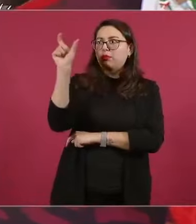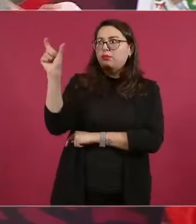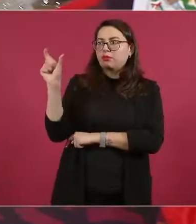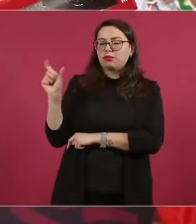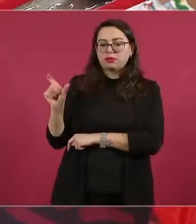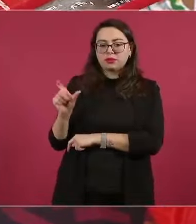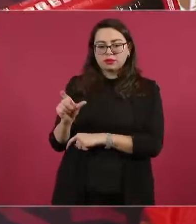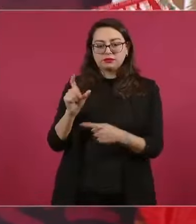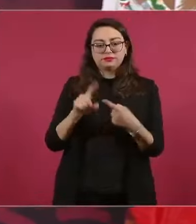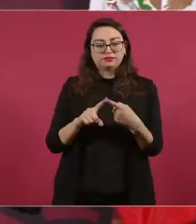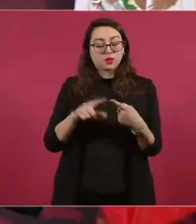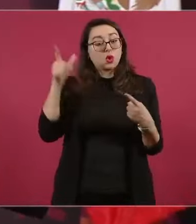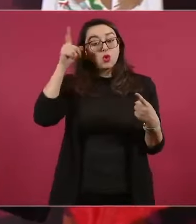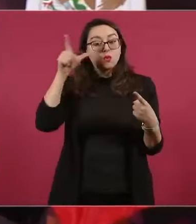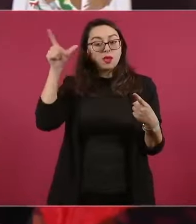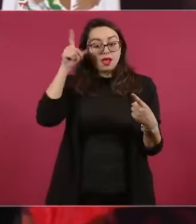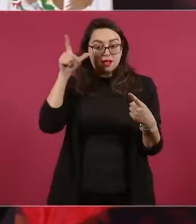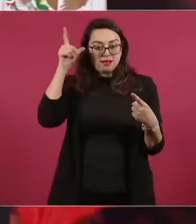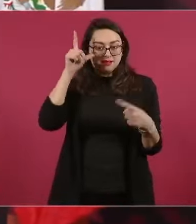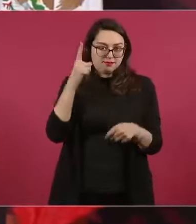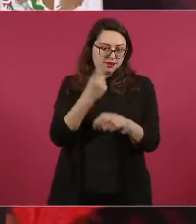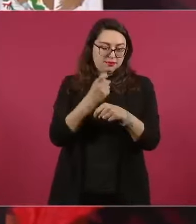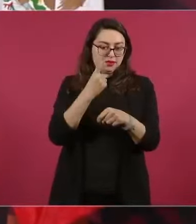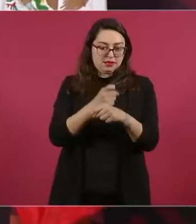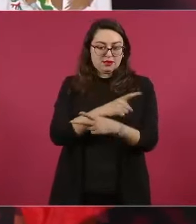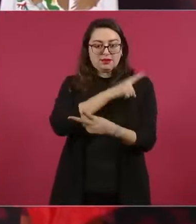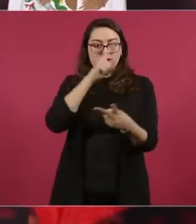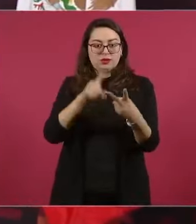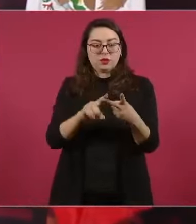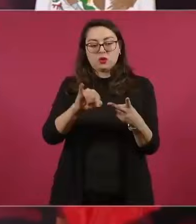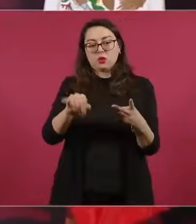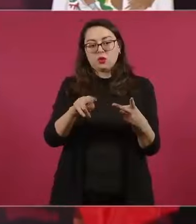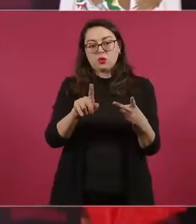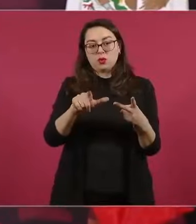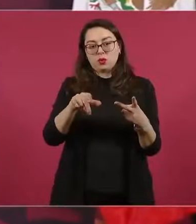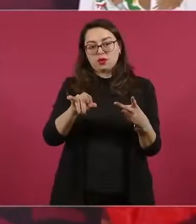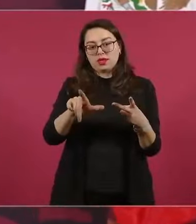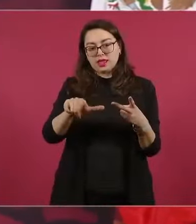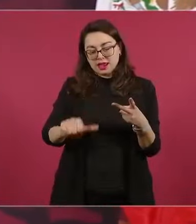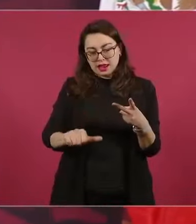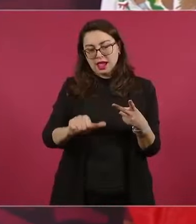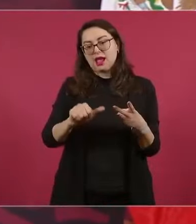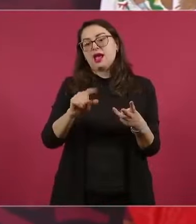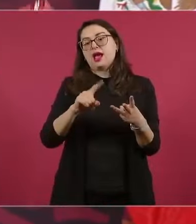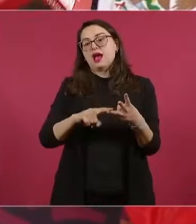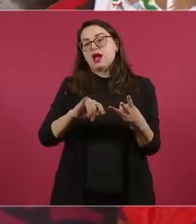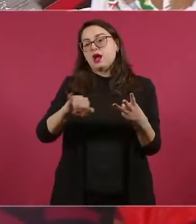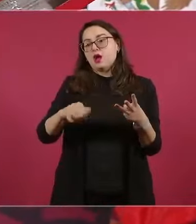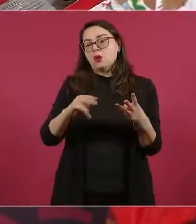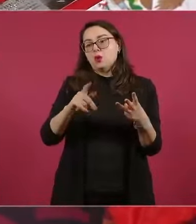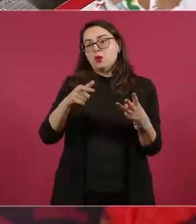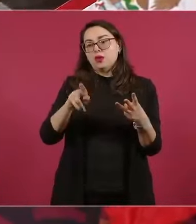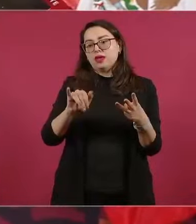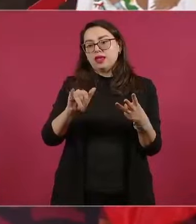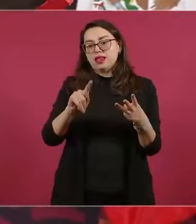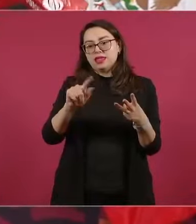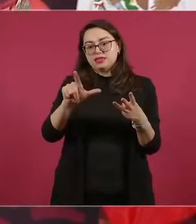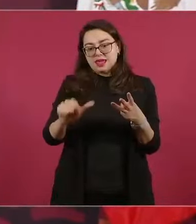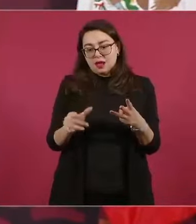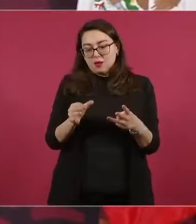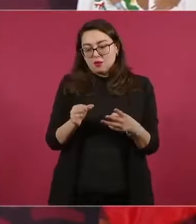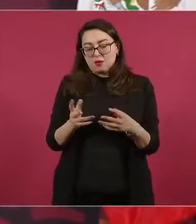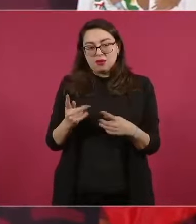Primero es la Guadalupe y luego es Juquila, Juquilita, o sea,